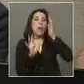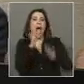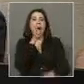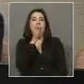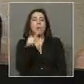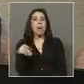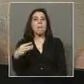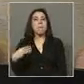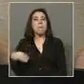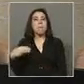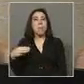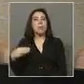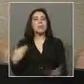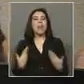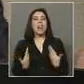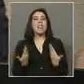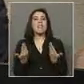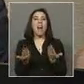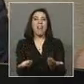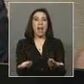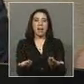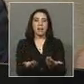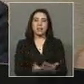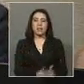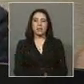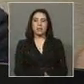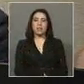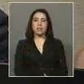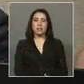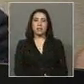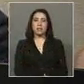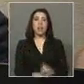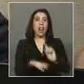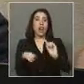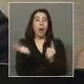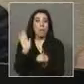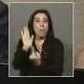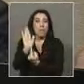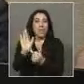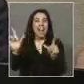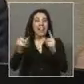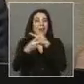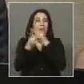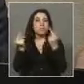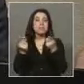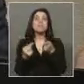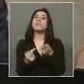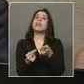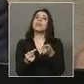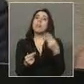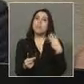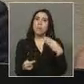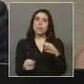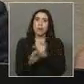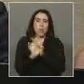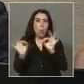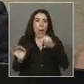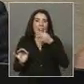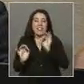el municipio se la va a suministrar, en circunstancia de que el municipio no ha hecho ningún compromiso de esa naturaleza.